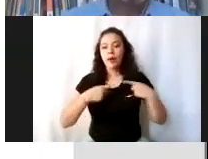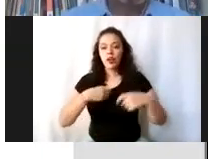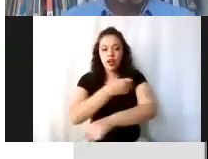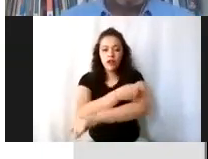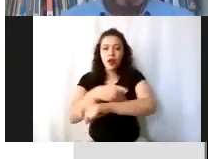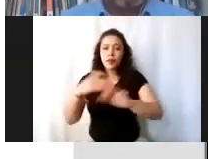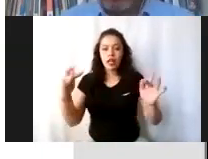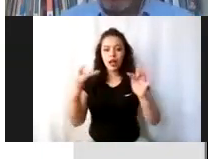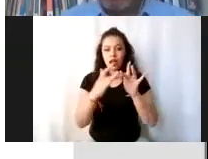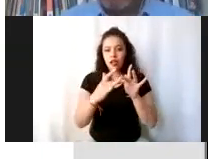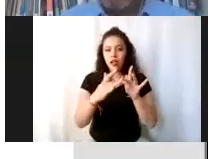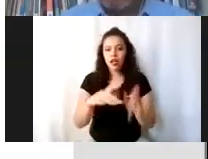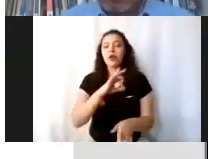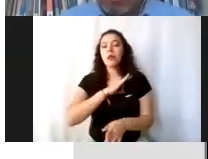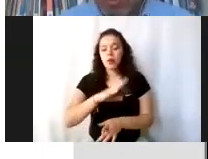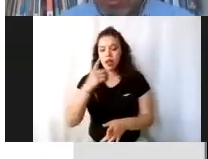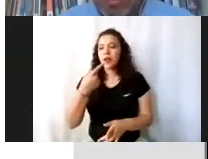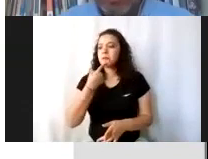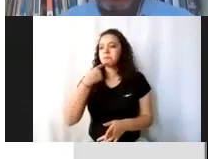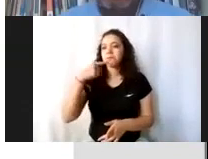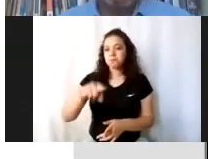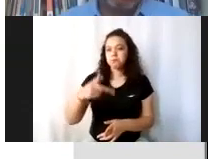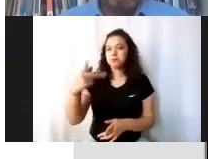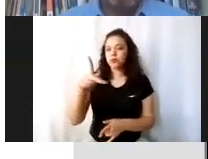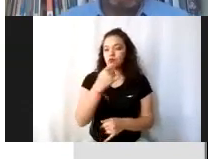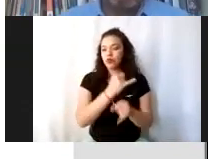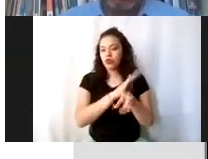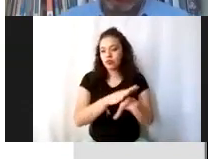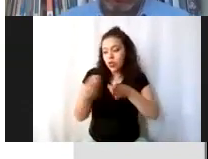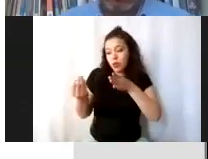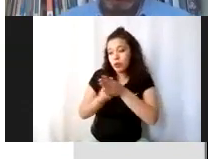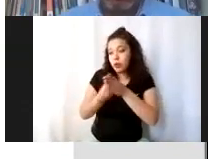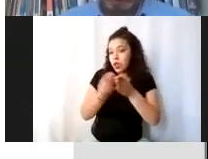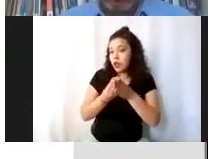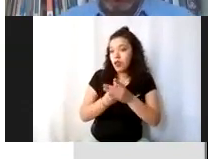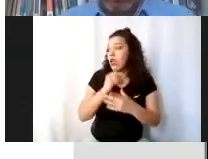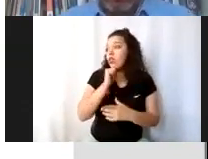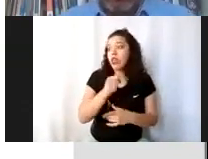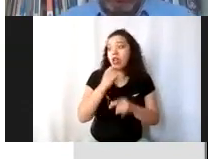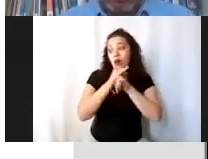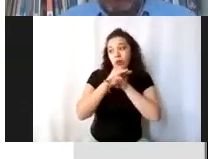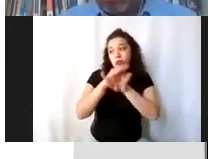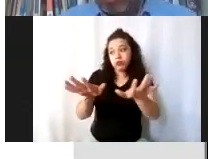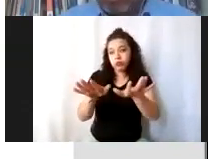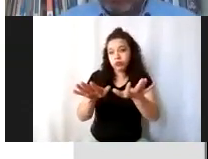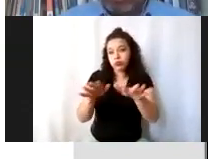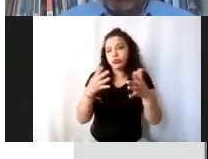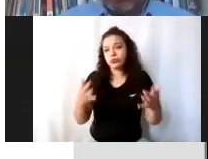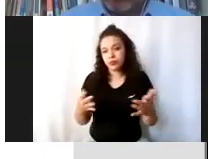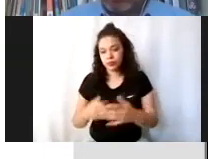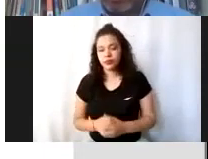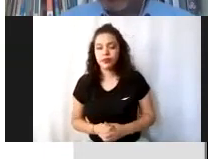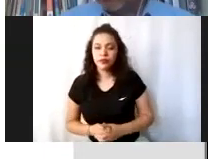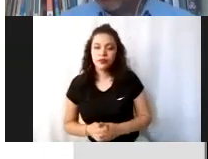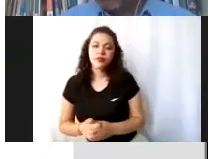directos, sí podrían reclamar su derecho al honor y a la protección de sus